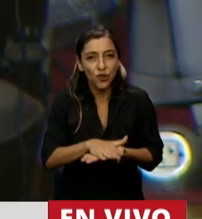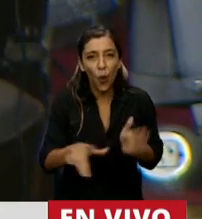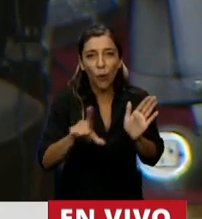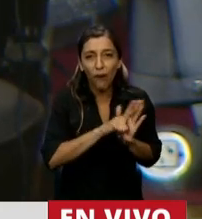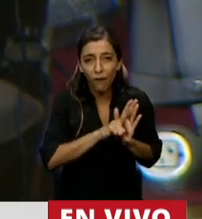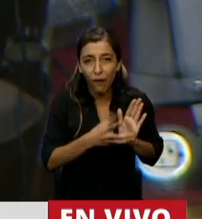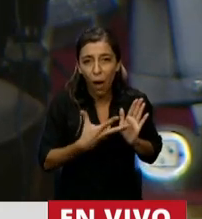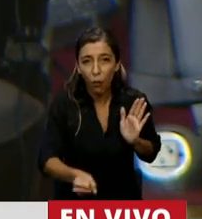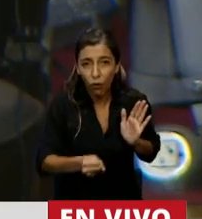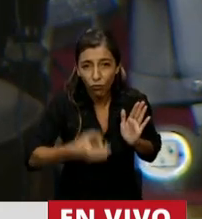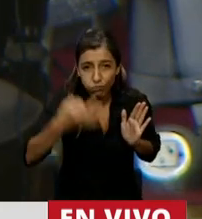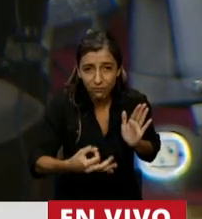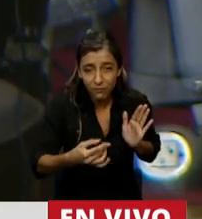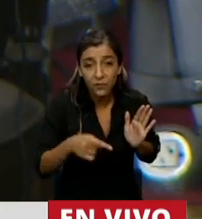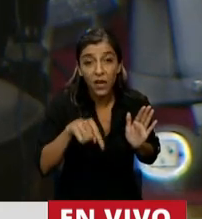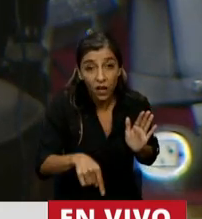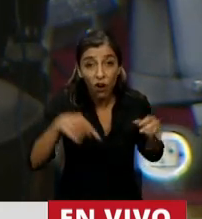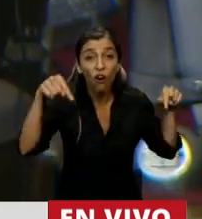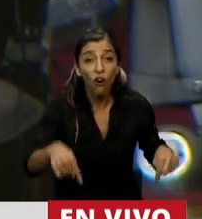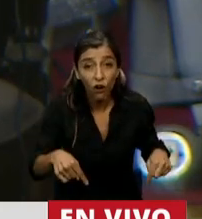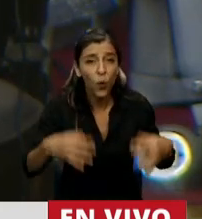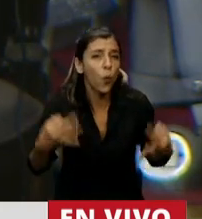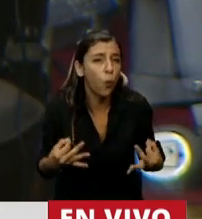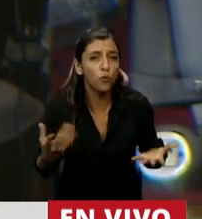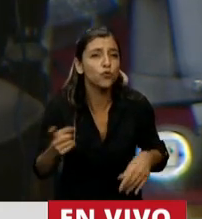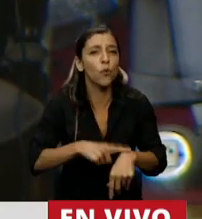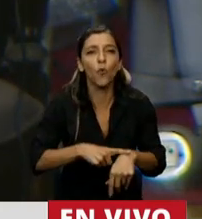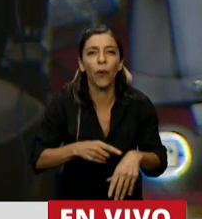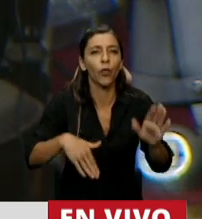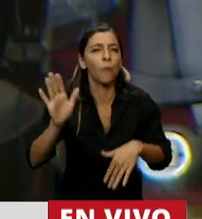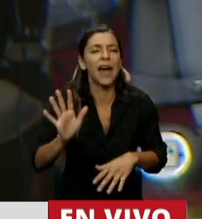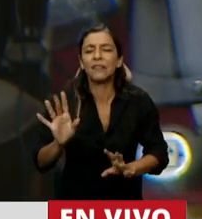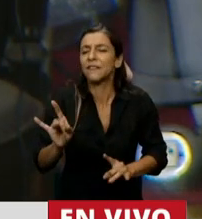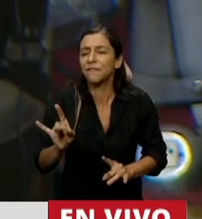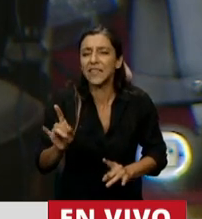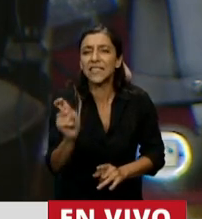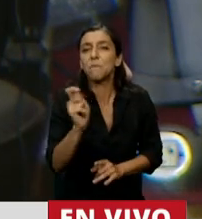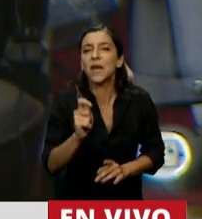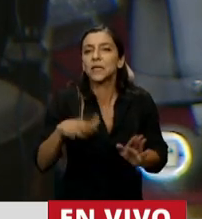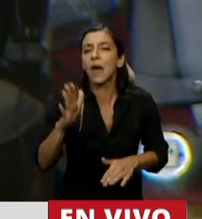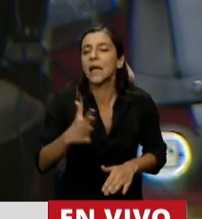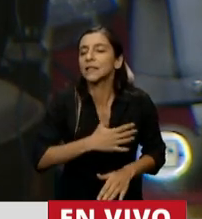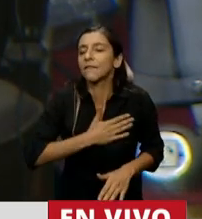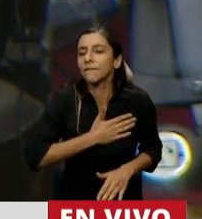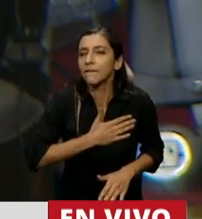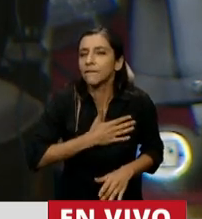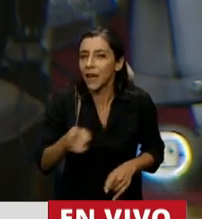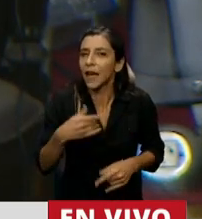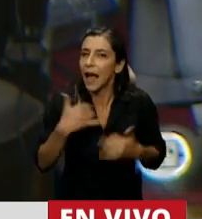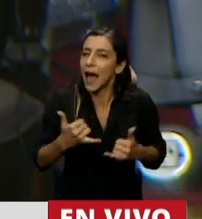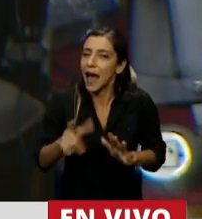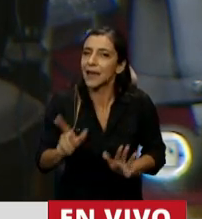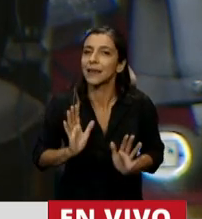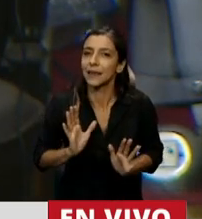Hoy, en el mes más caro a los afectos y sentimientos de todos los argentinos. Si